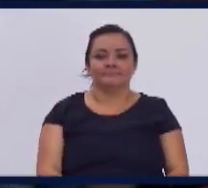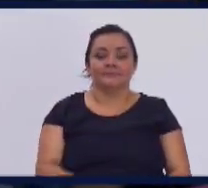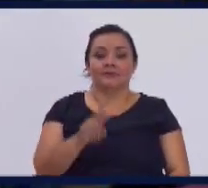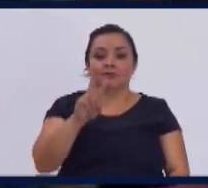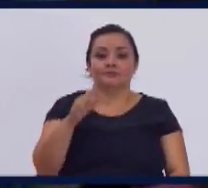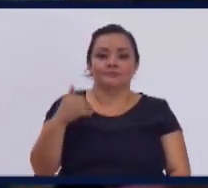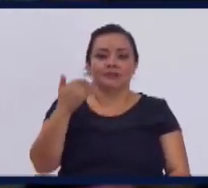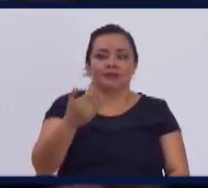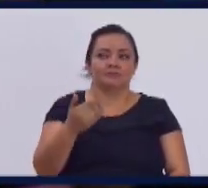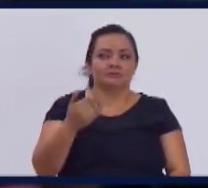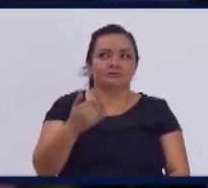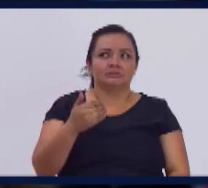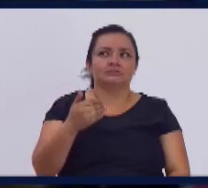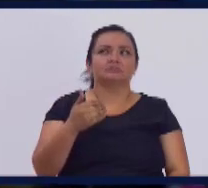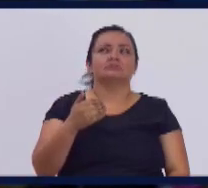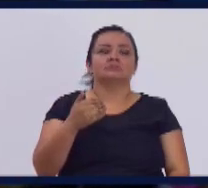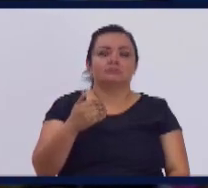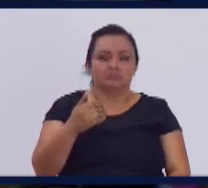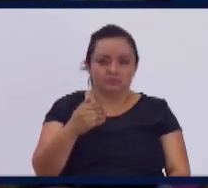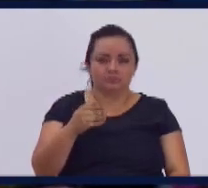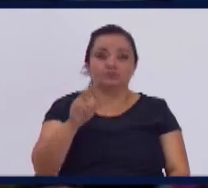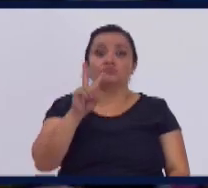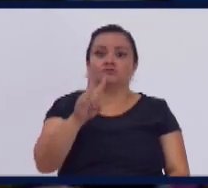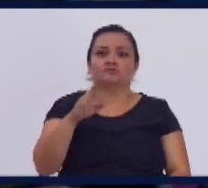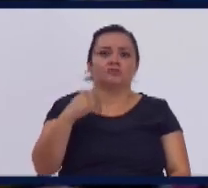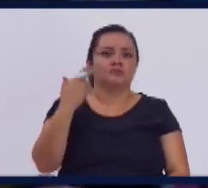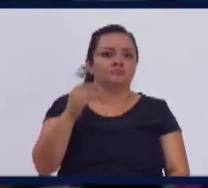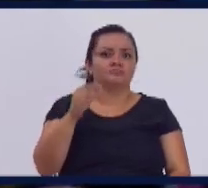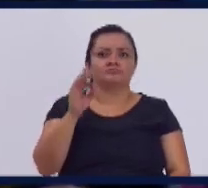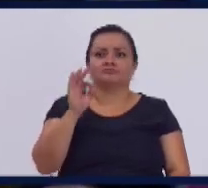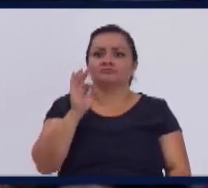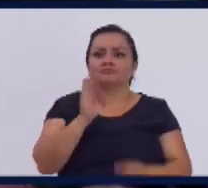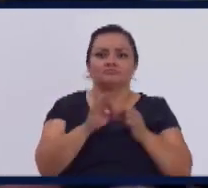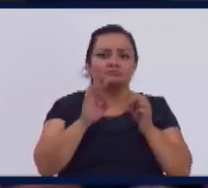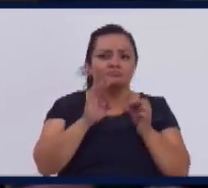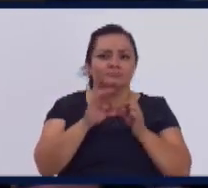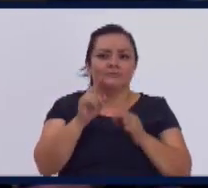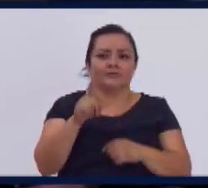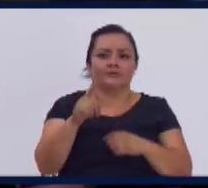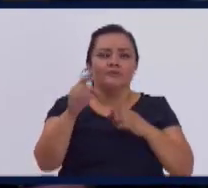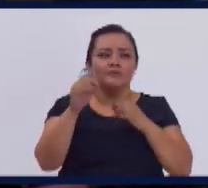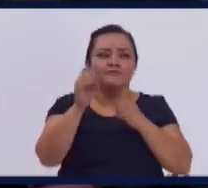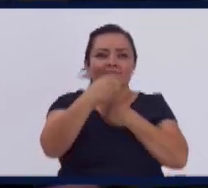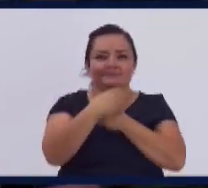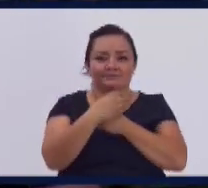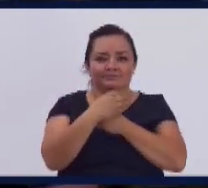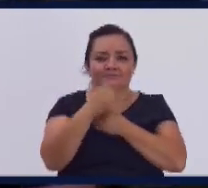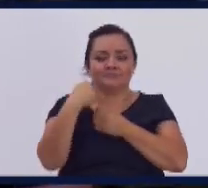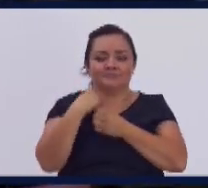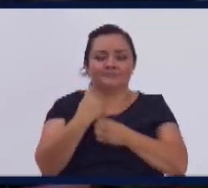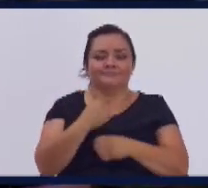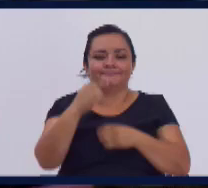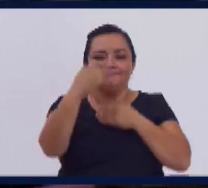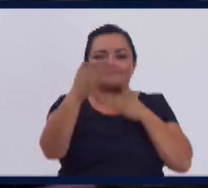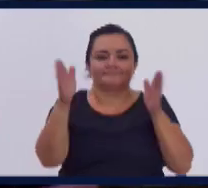2 años después de la partida del pastor, 2 años exactos, 2 años exactos. Yo pasé en esa oficina donde están esas dos ventanas,